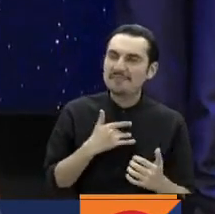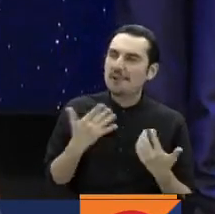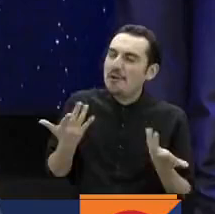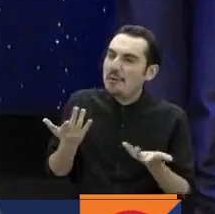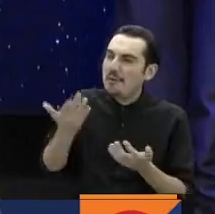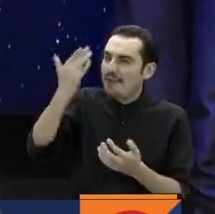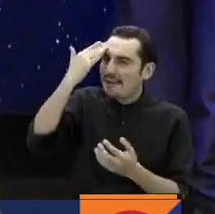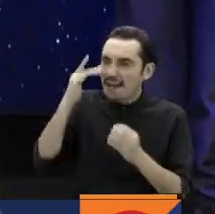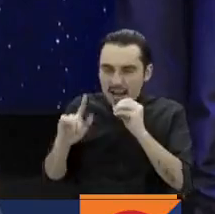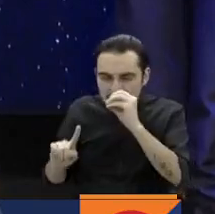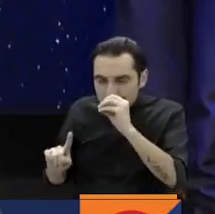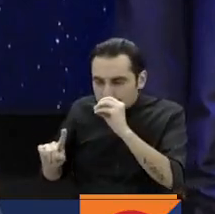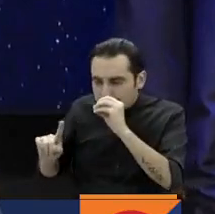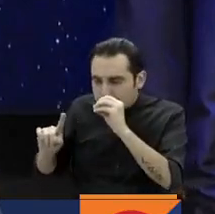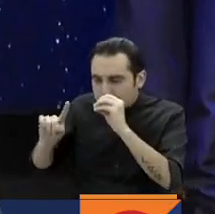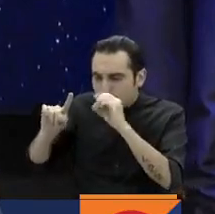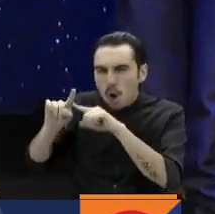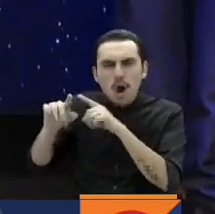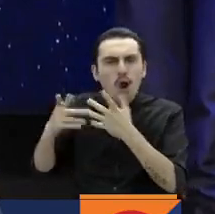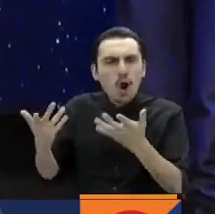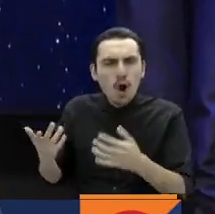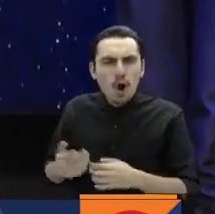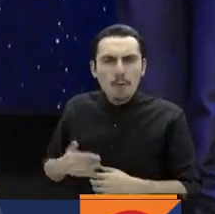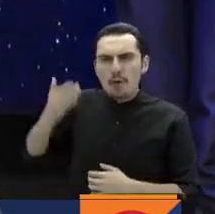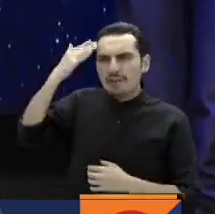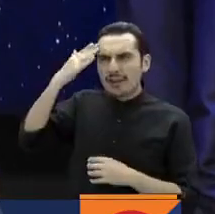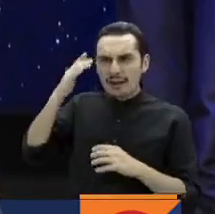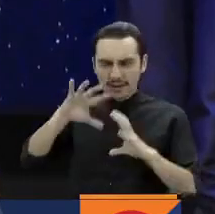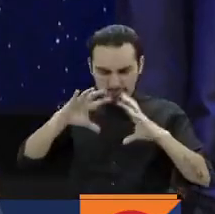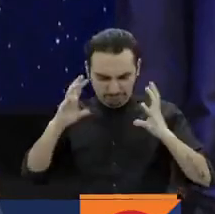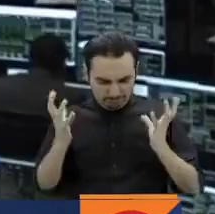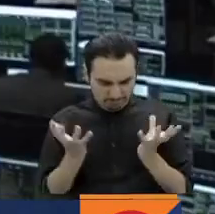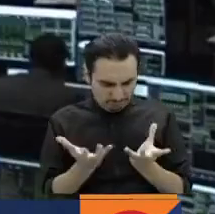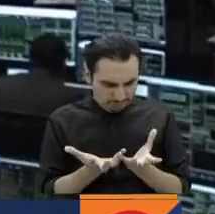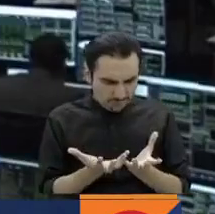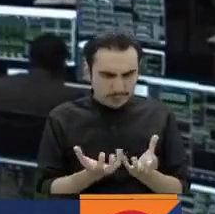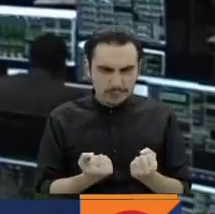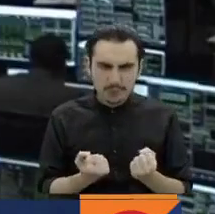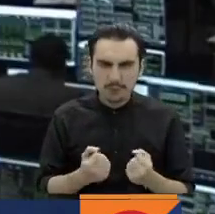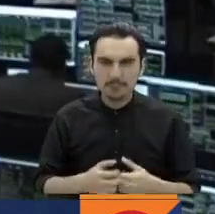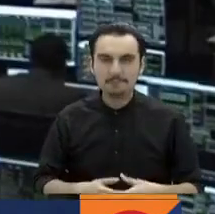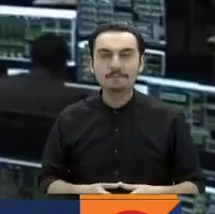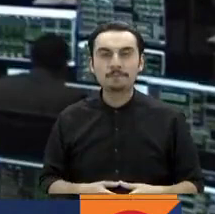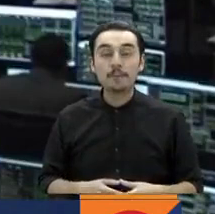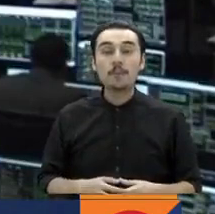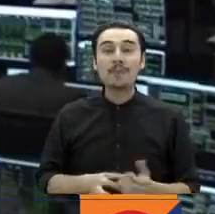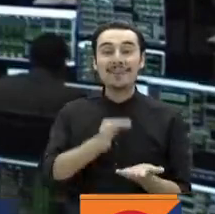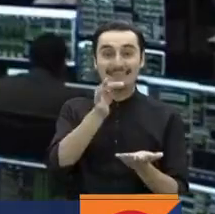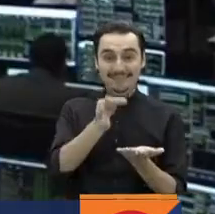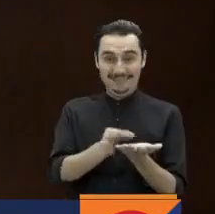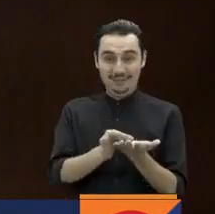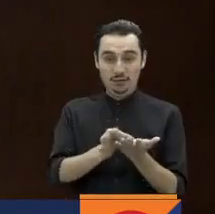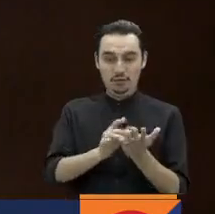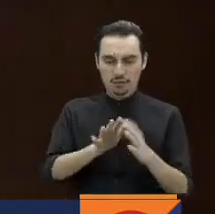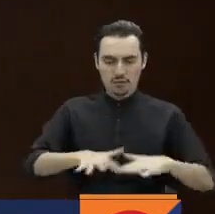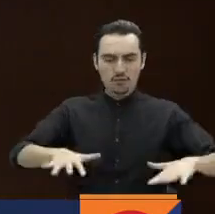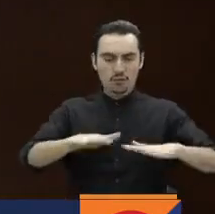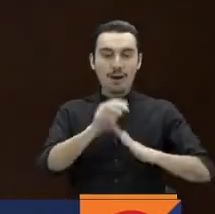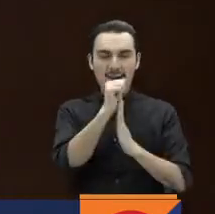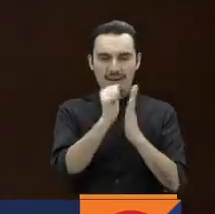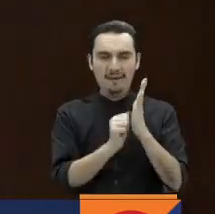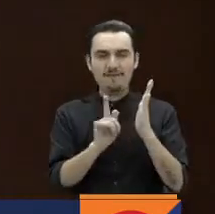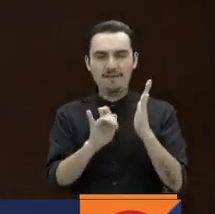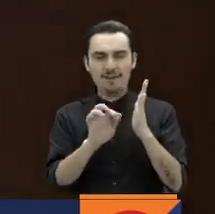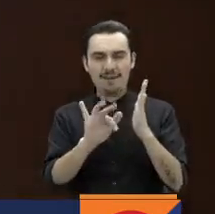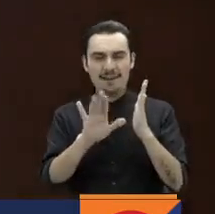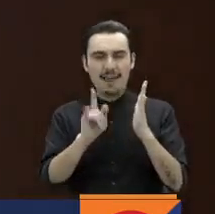esta nave en el espacio, cómo reaccionarán sus sistemas al entorno del espacio profundo. Desde el Centro Espacial Kennedy en Florida, y al mejor